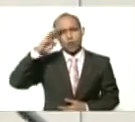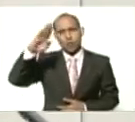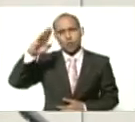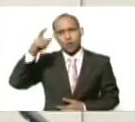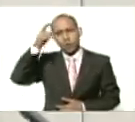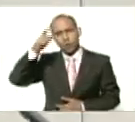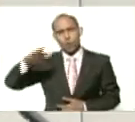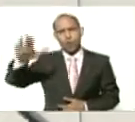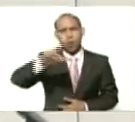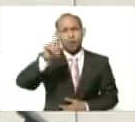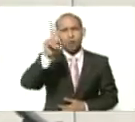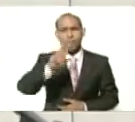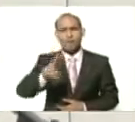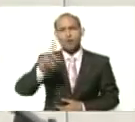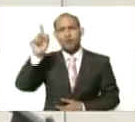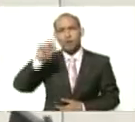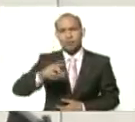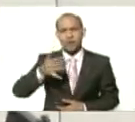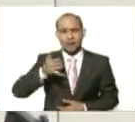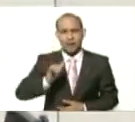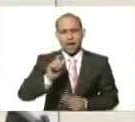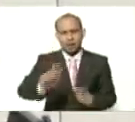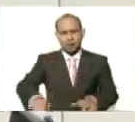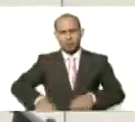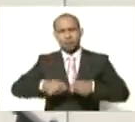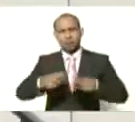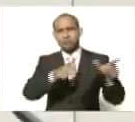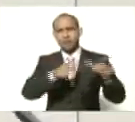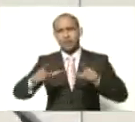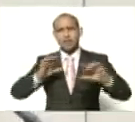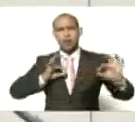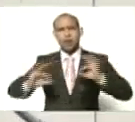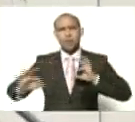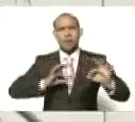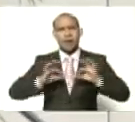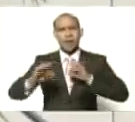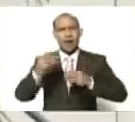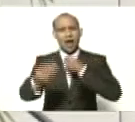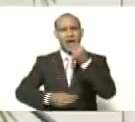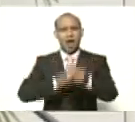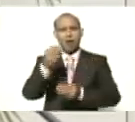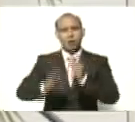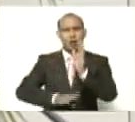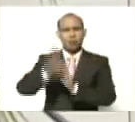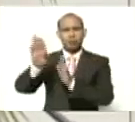pueblo de Venezuela, también tiene sus botas de campaña para hacer lo que hay que hacer